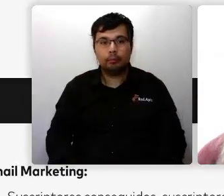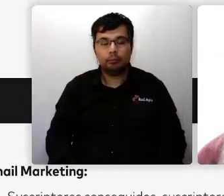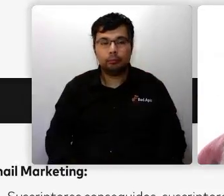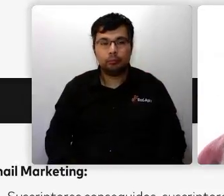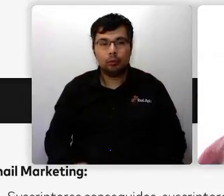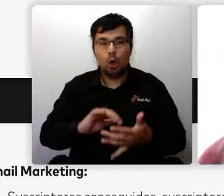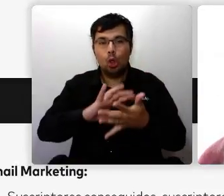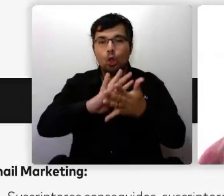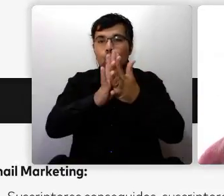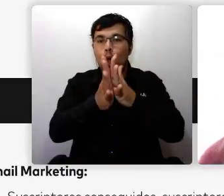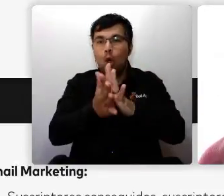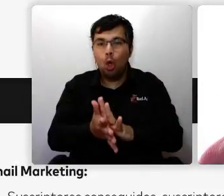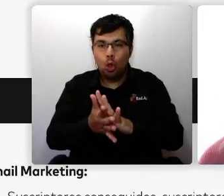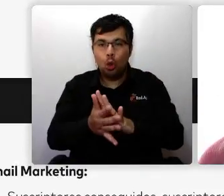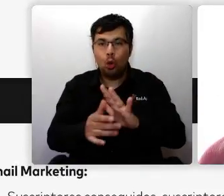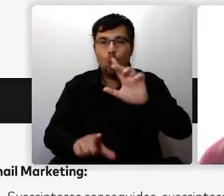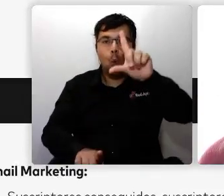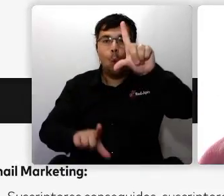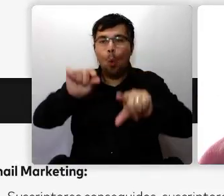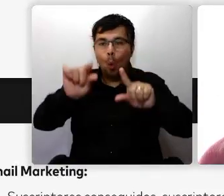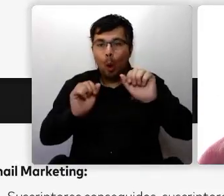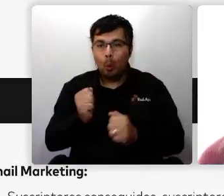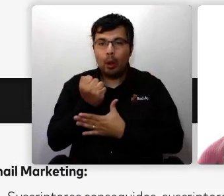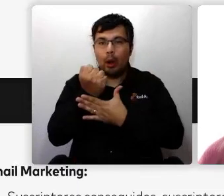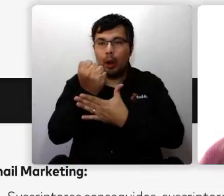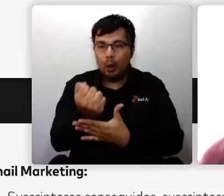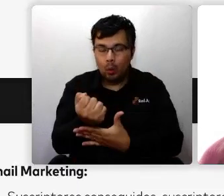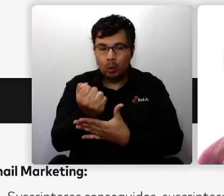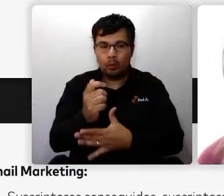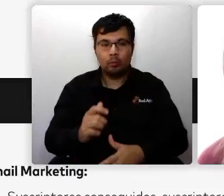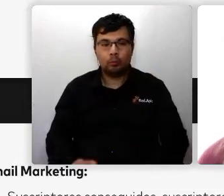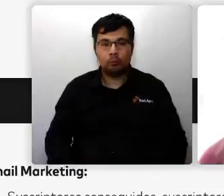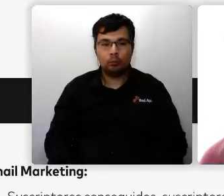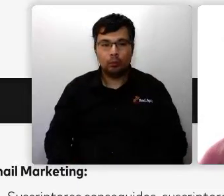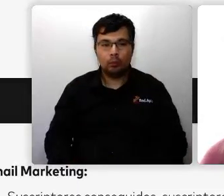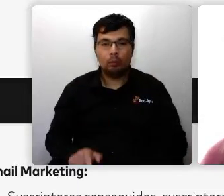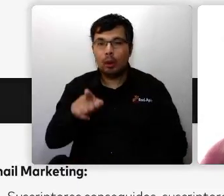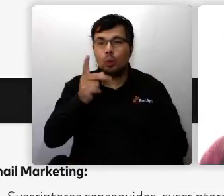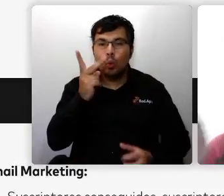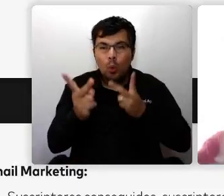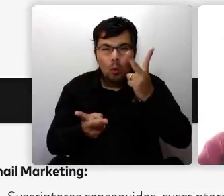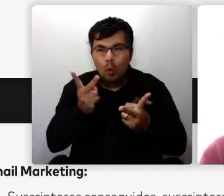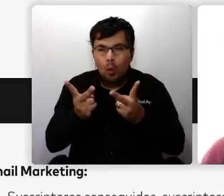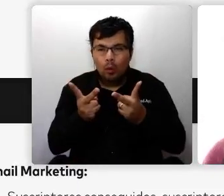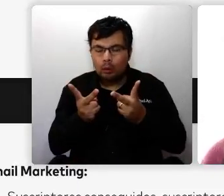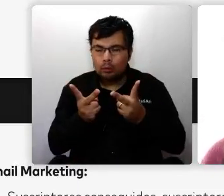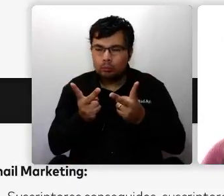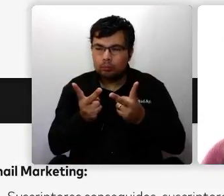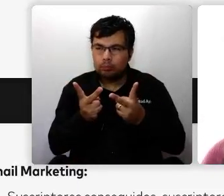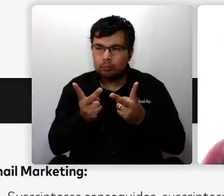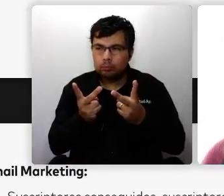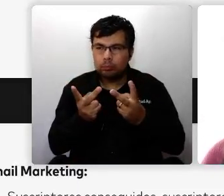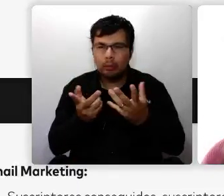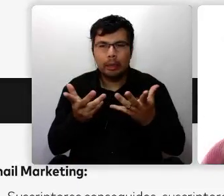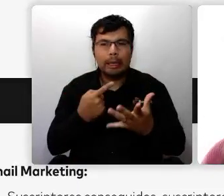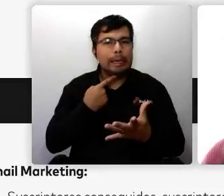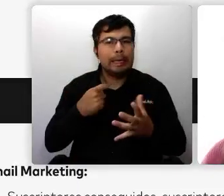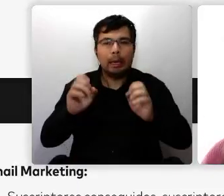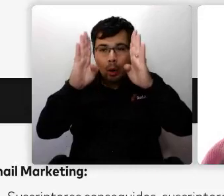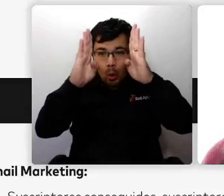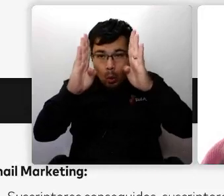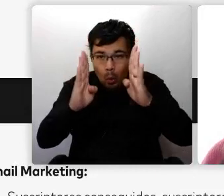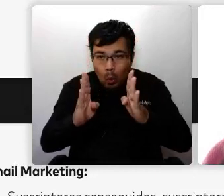esos indicadores que les pueden servir para ver en qué fijarse en cada uno de estos contactos